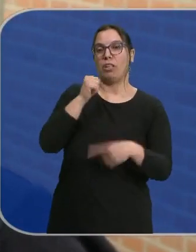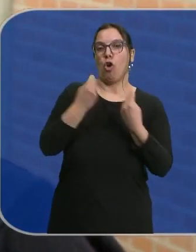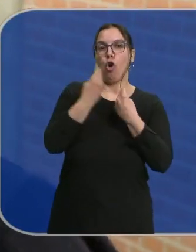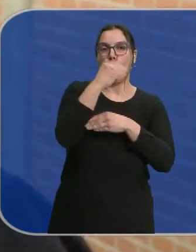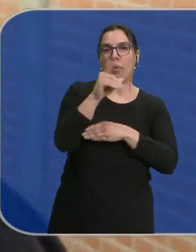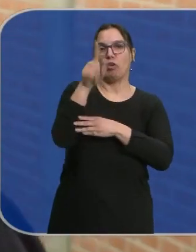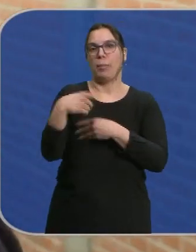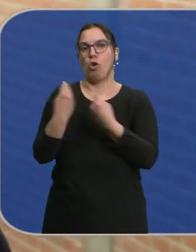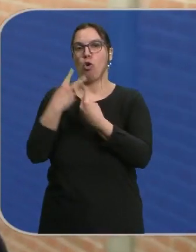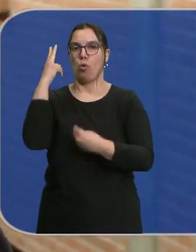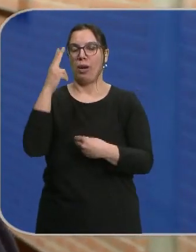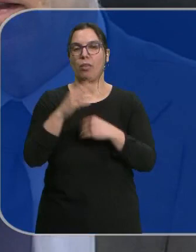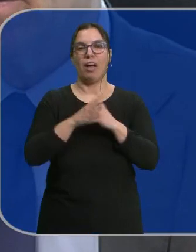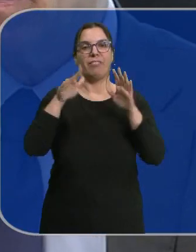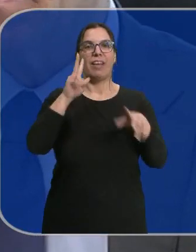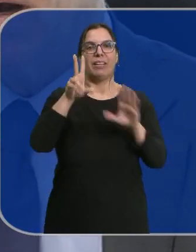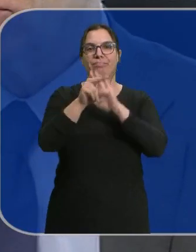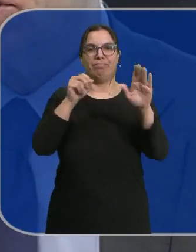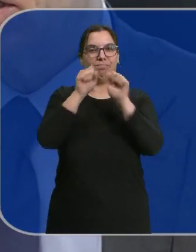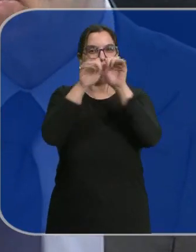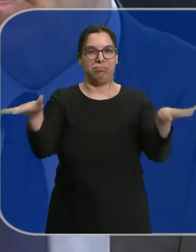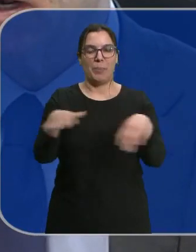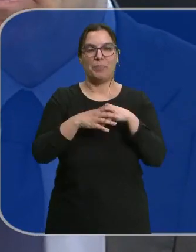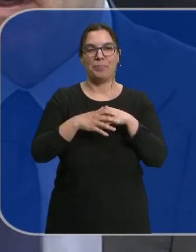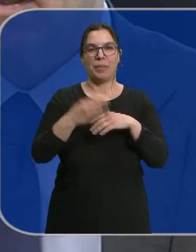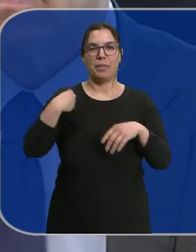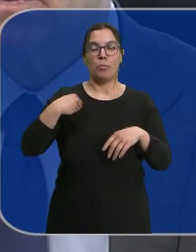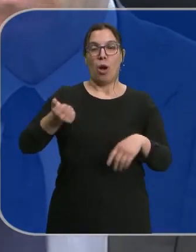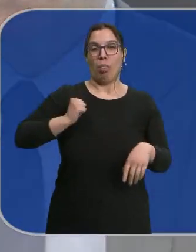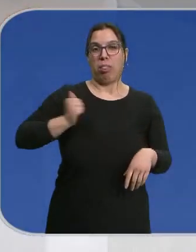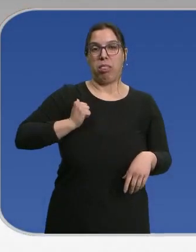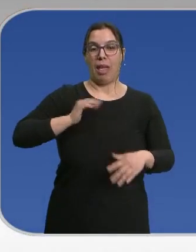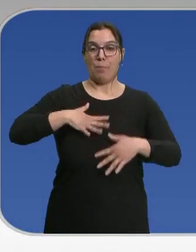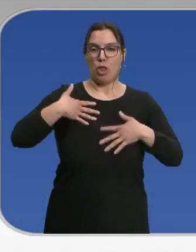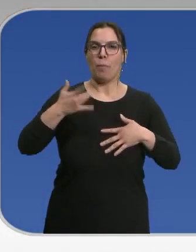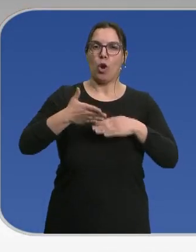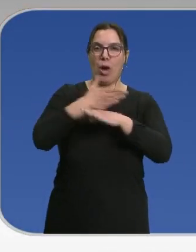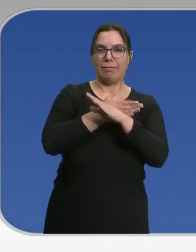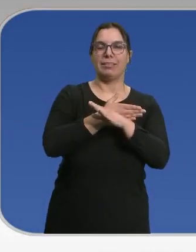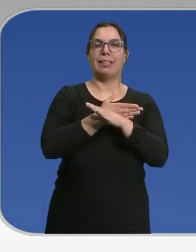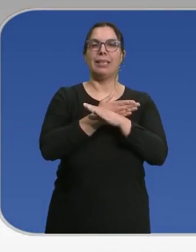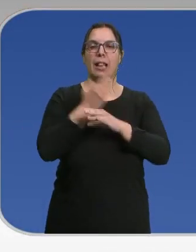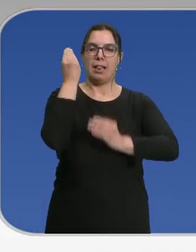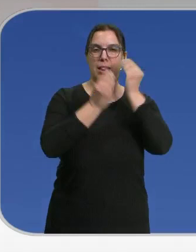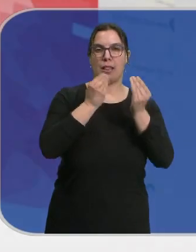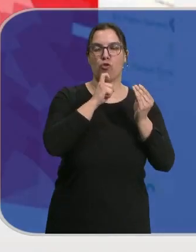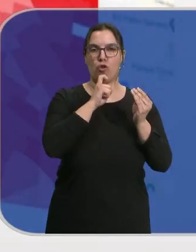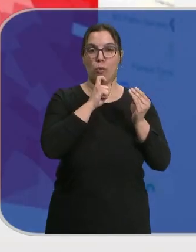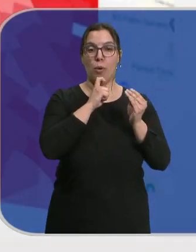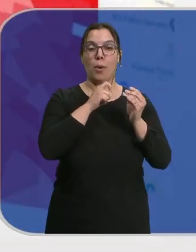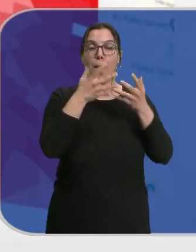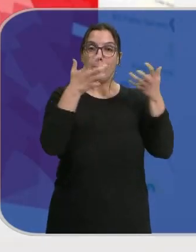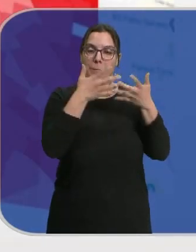Todo se convierte en algo audiovisual. Detrás de la explotación de la emoción hay un intenso trabajo de la razón. Los partidos configuran